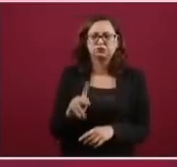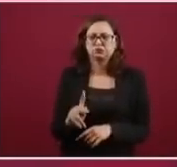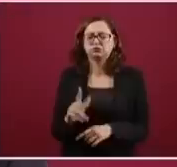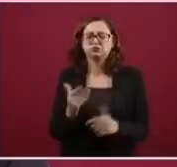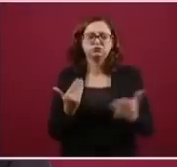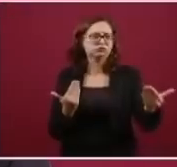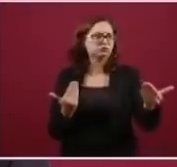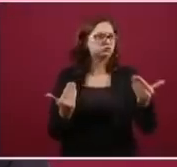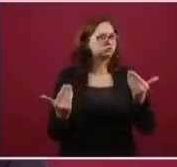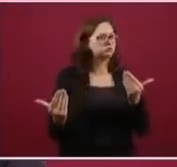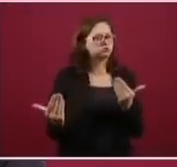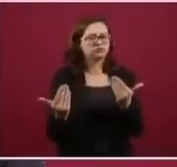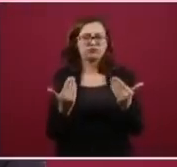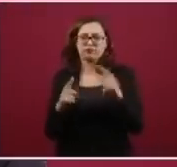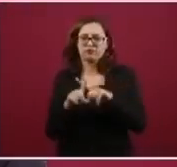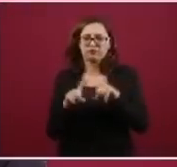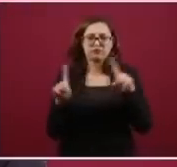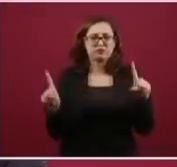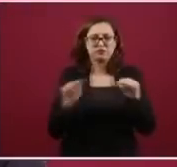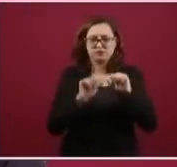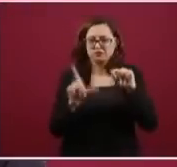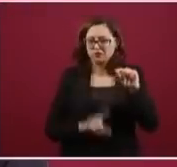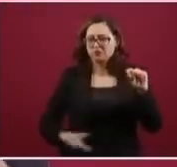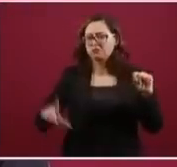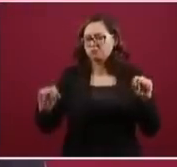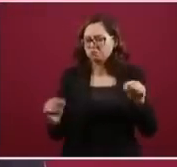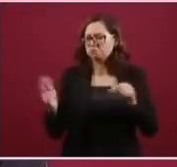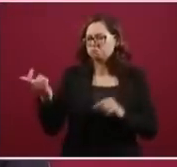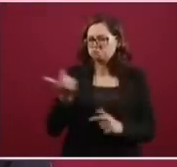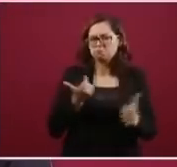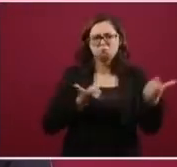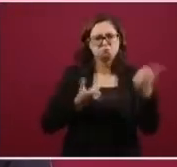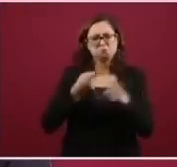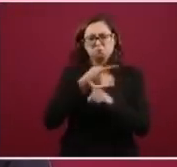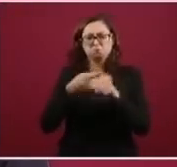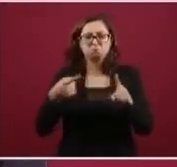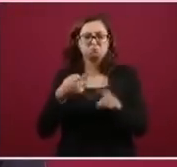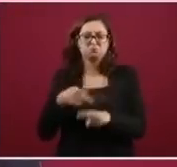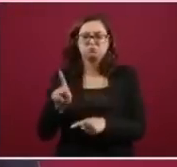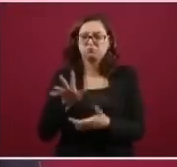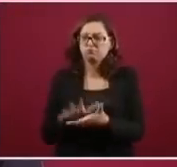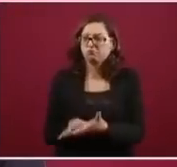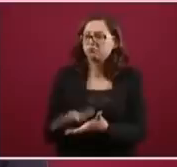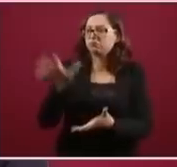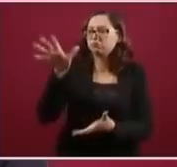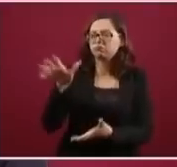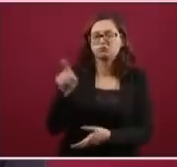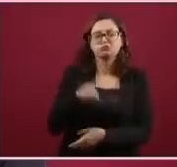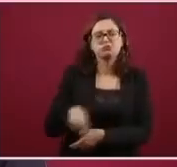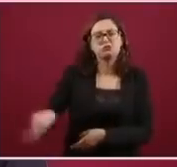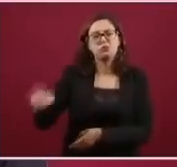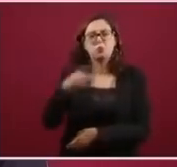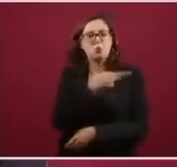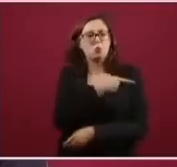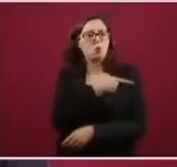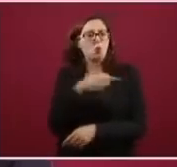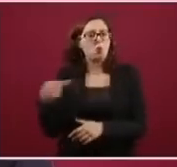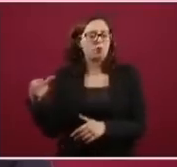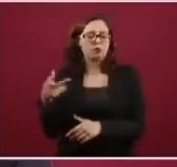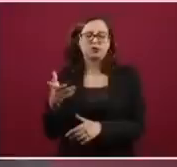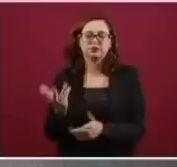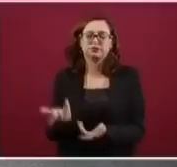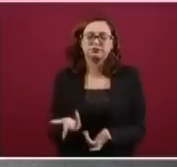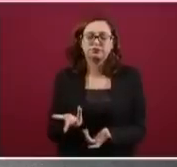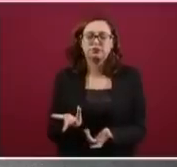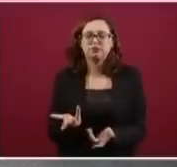contrastes a pesar de que somos un país de ingresos medios prácticamente la mitad de la población vive por abajo de la línea de pobreza los